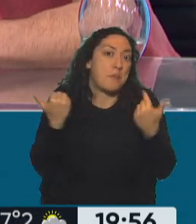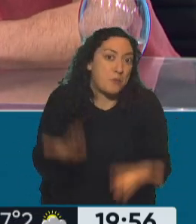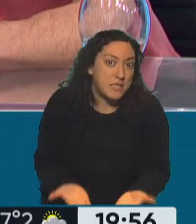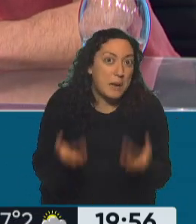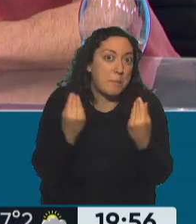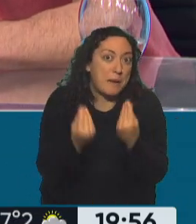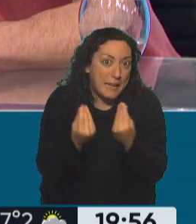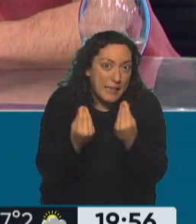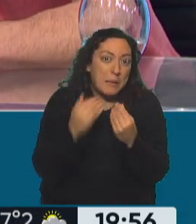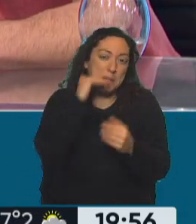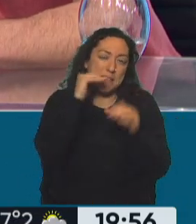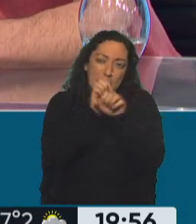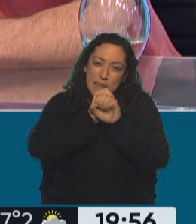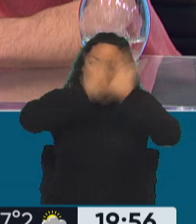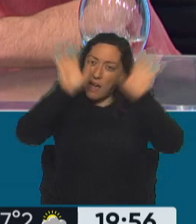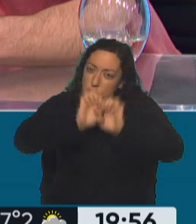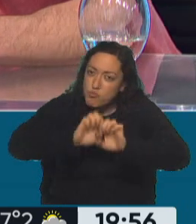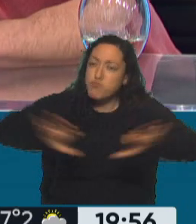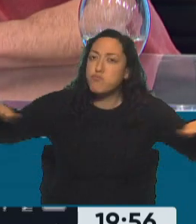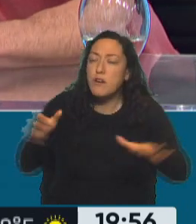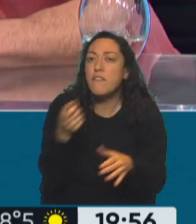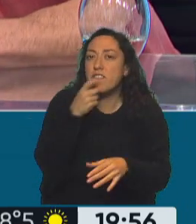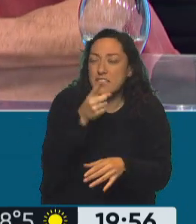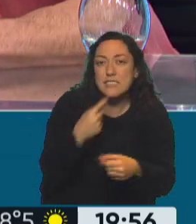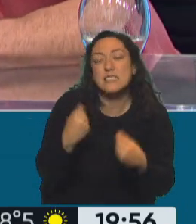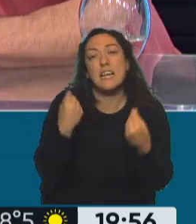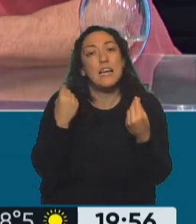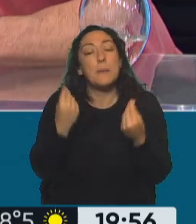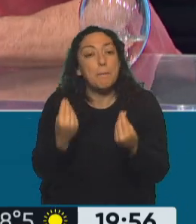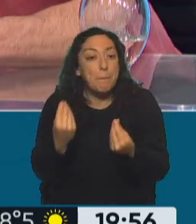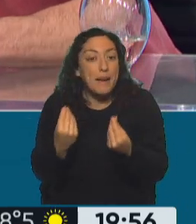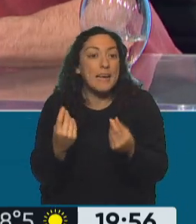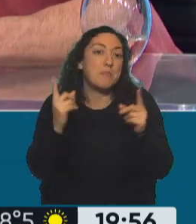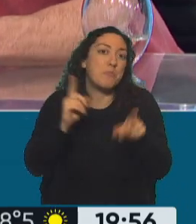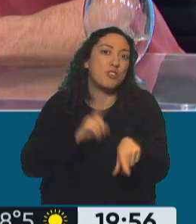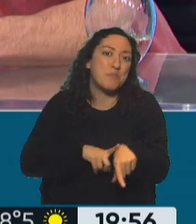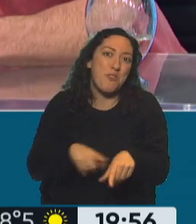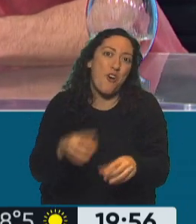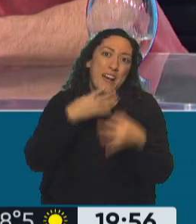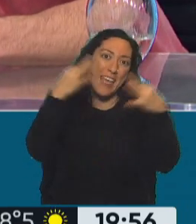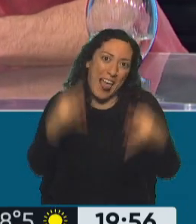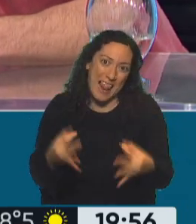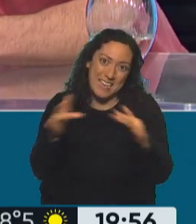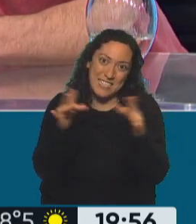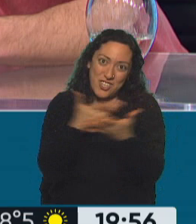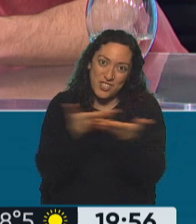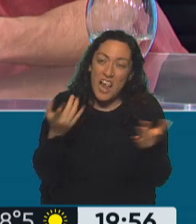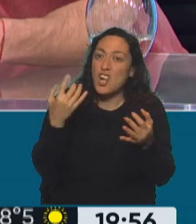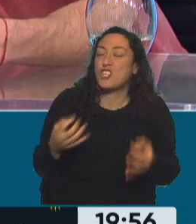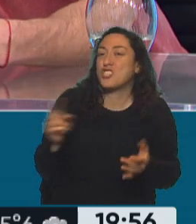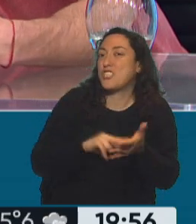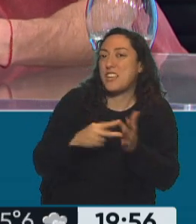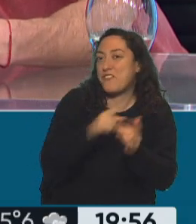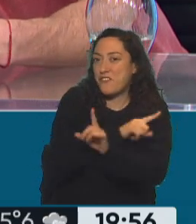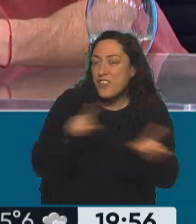poder transmitir un mensaje claro, sencillo, y que a su vez sea veraz, porque que esté en las redes no significa que sea ni veraz